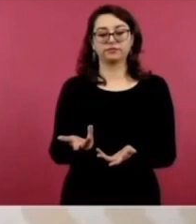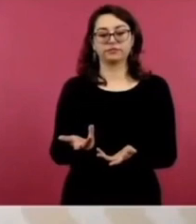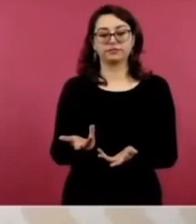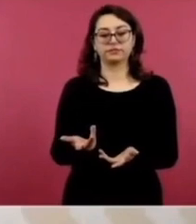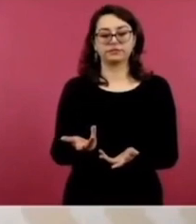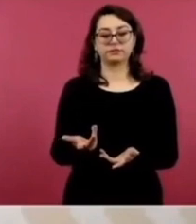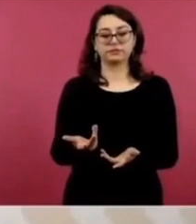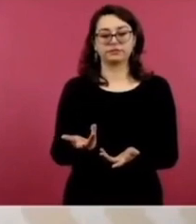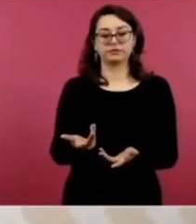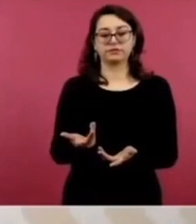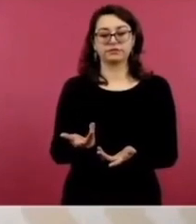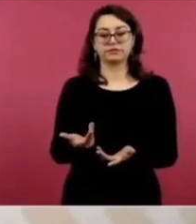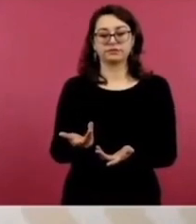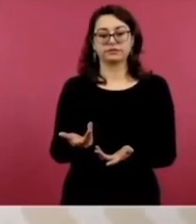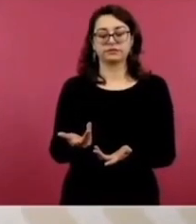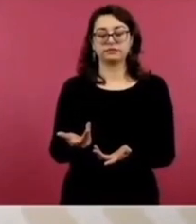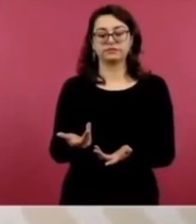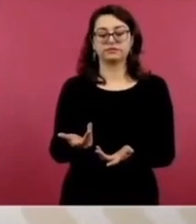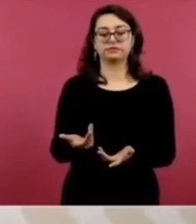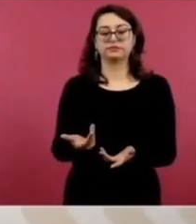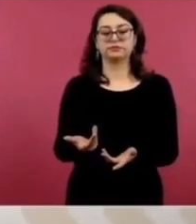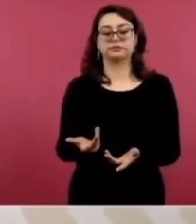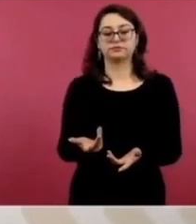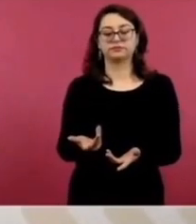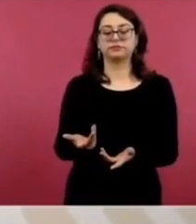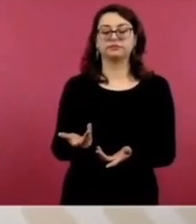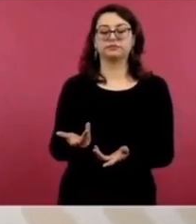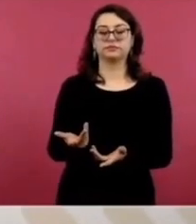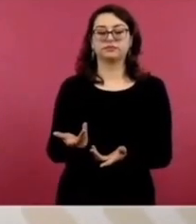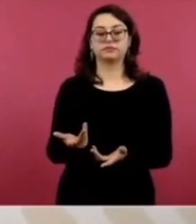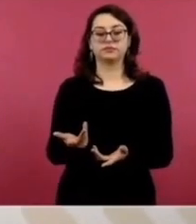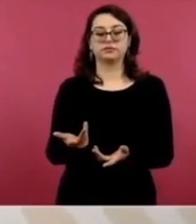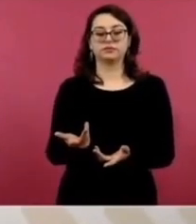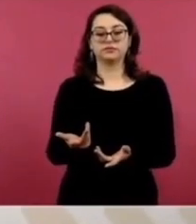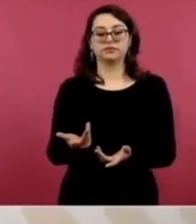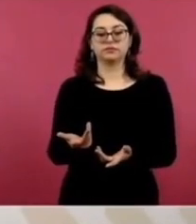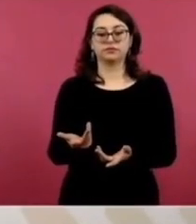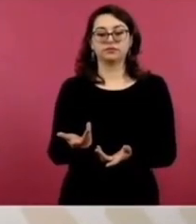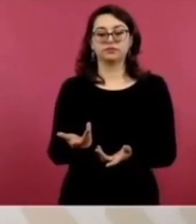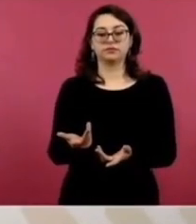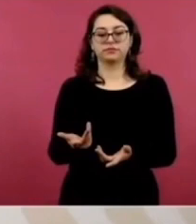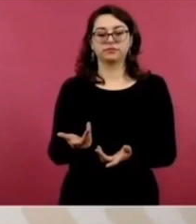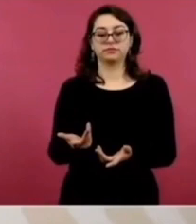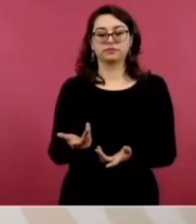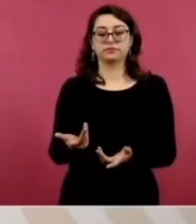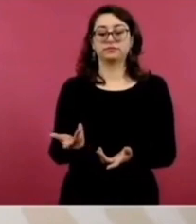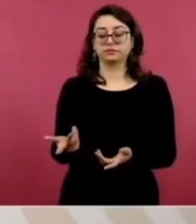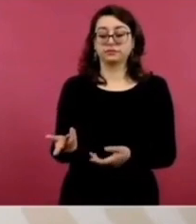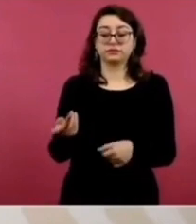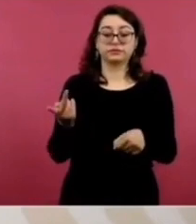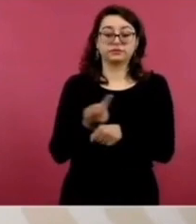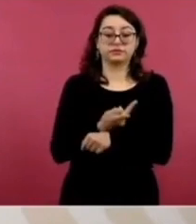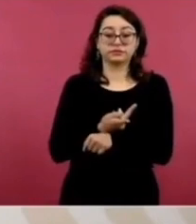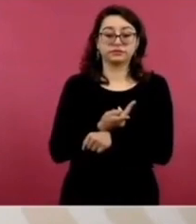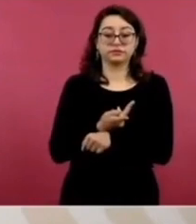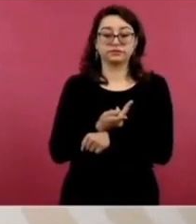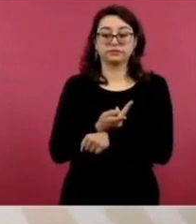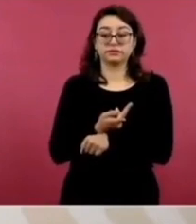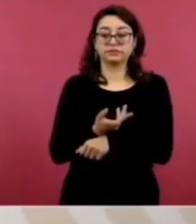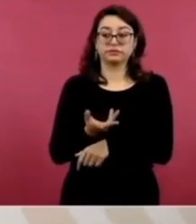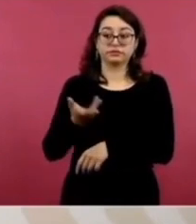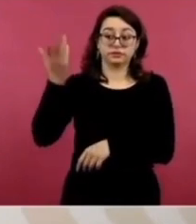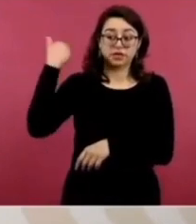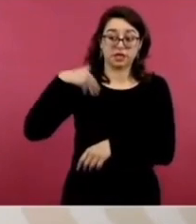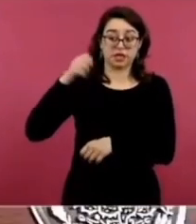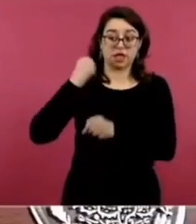robo de vehículos en ese entonces, la mitad de los carros estaban asegurados, la otra